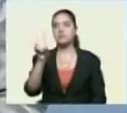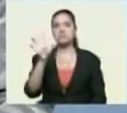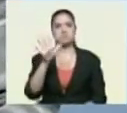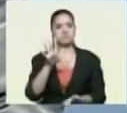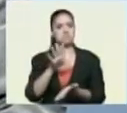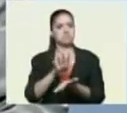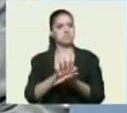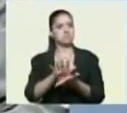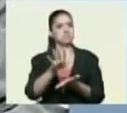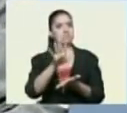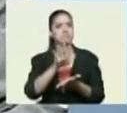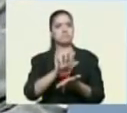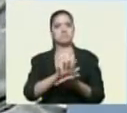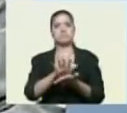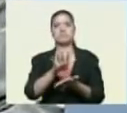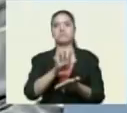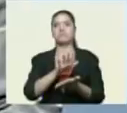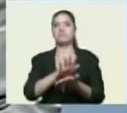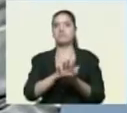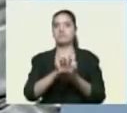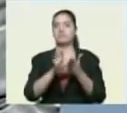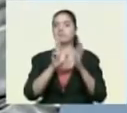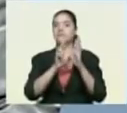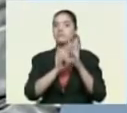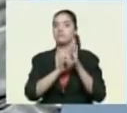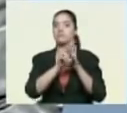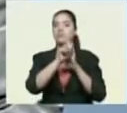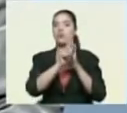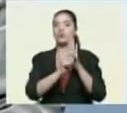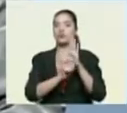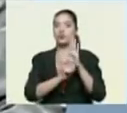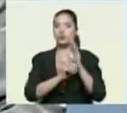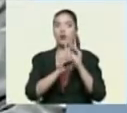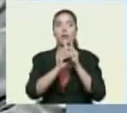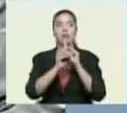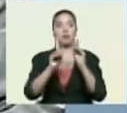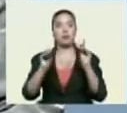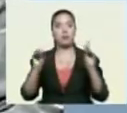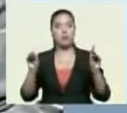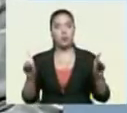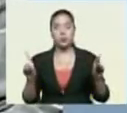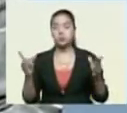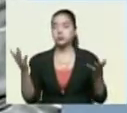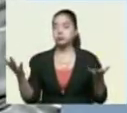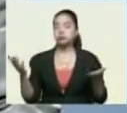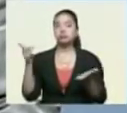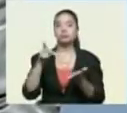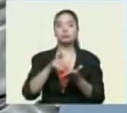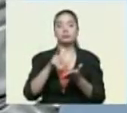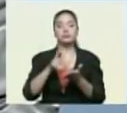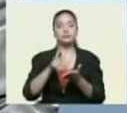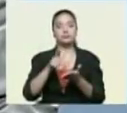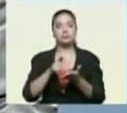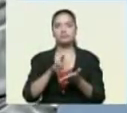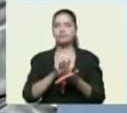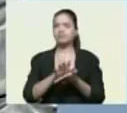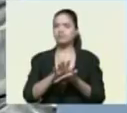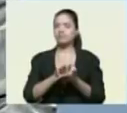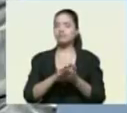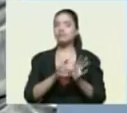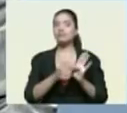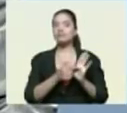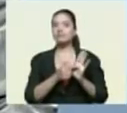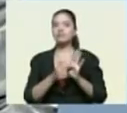cívico, legítimo, constitucional y democrático de participar, sentando un